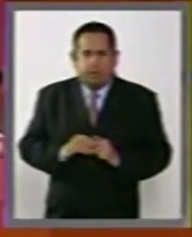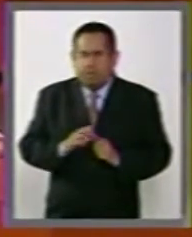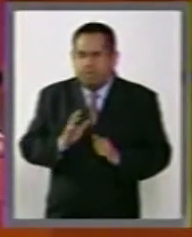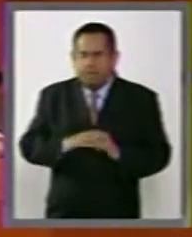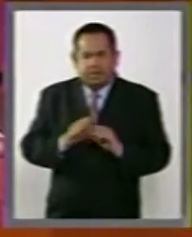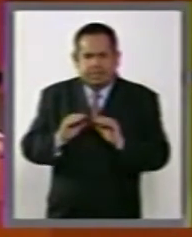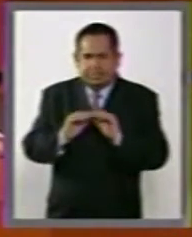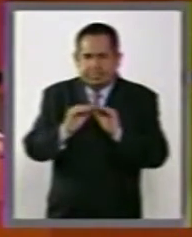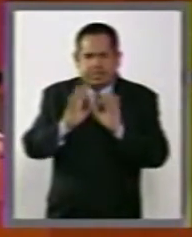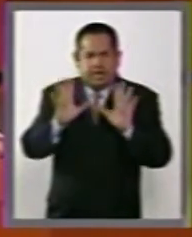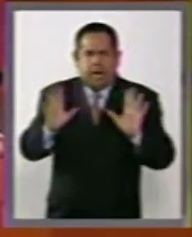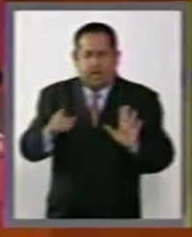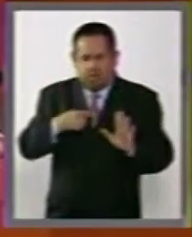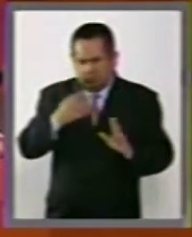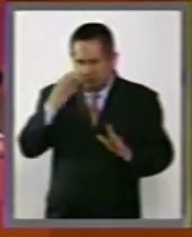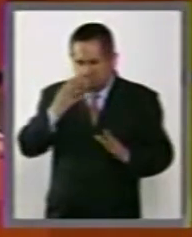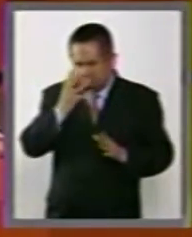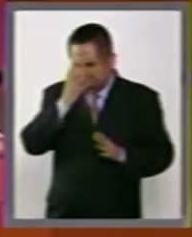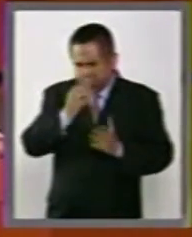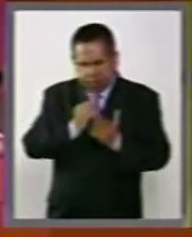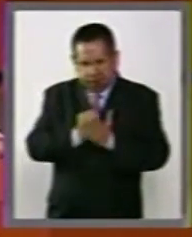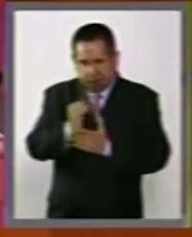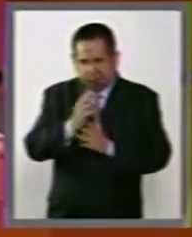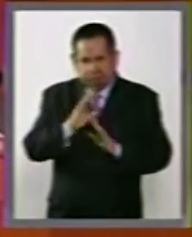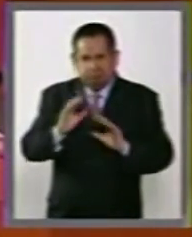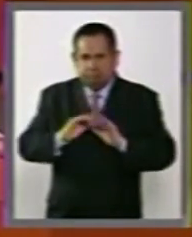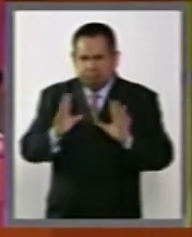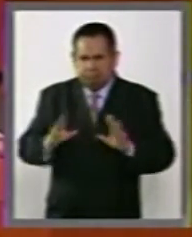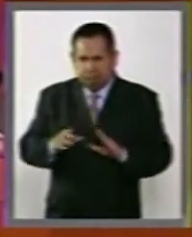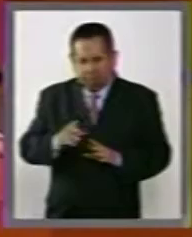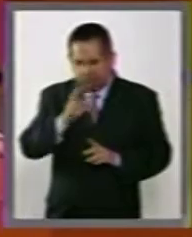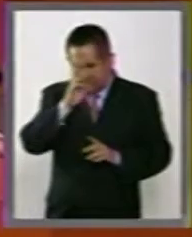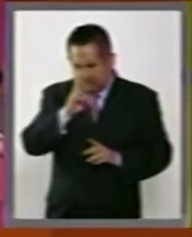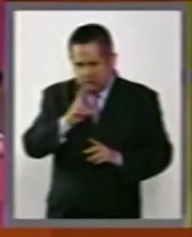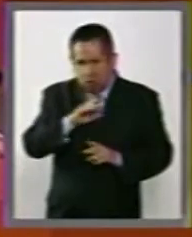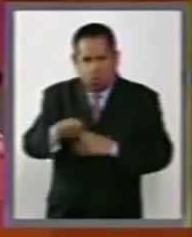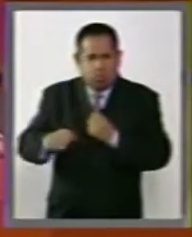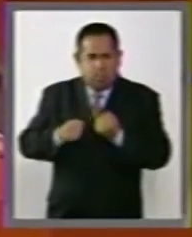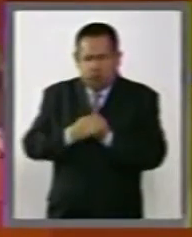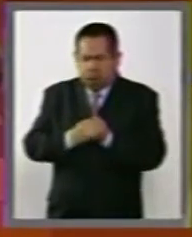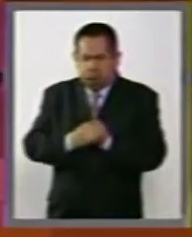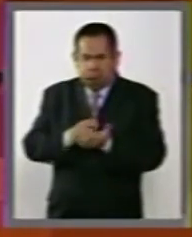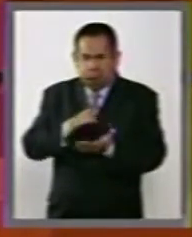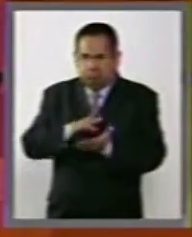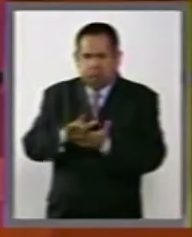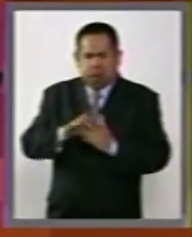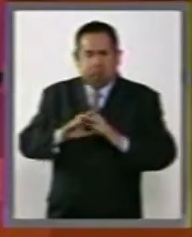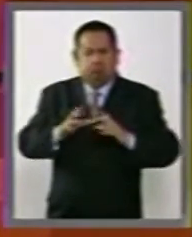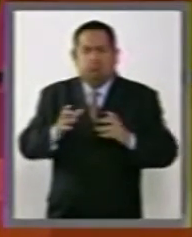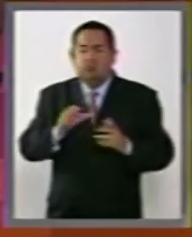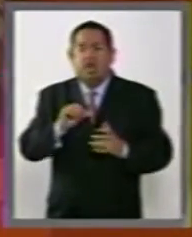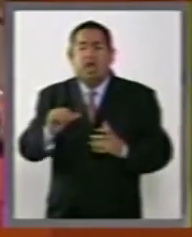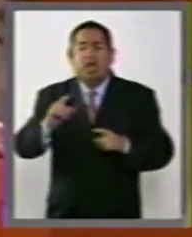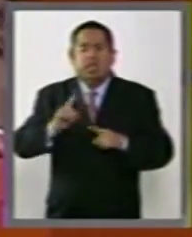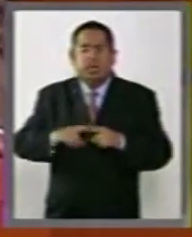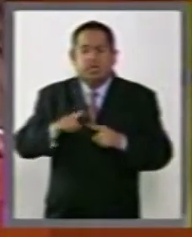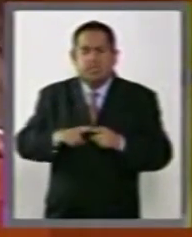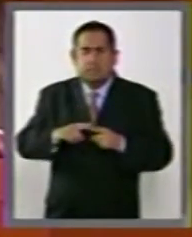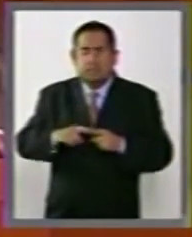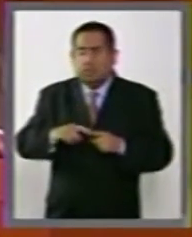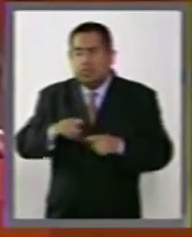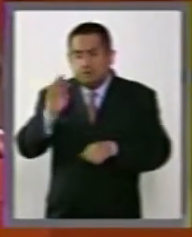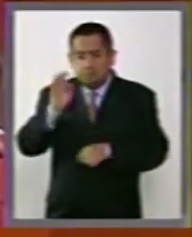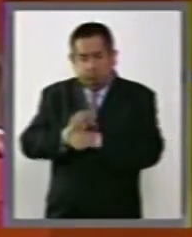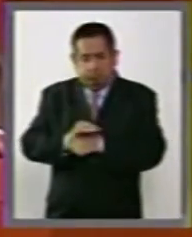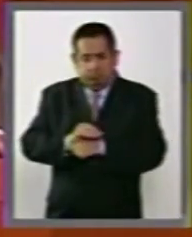clara, fue contundente y fue de respaldo permanente a los habitantes